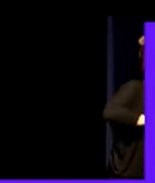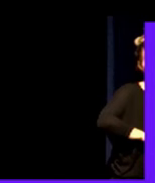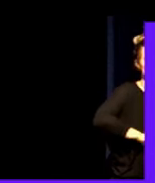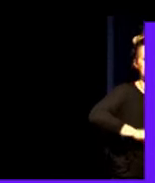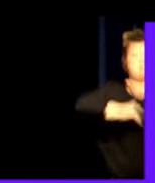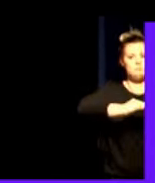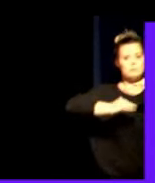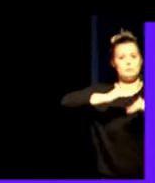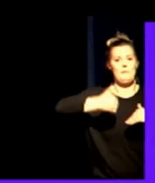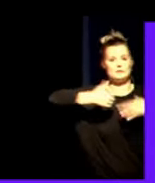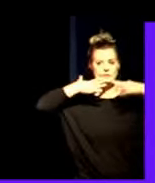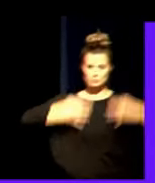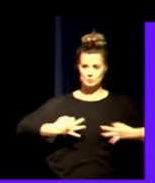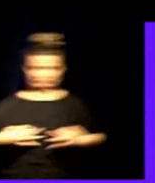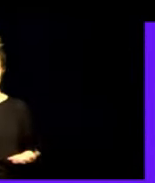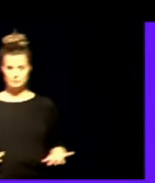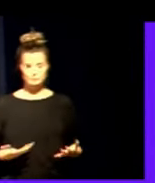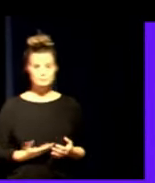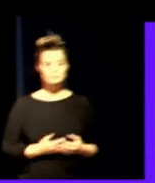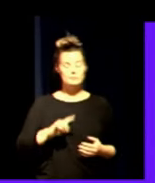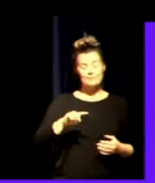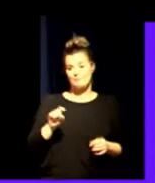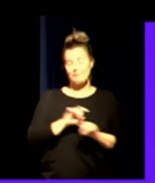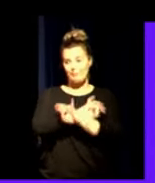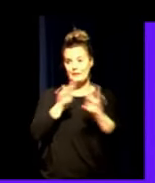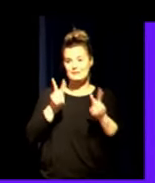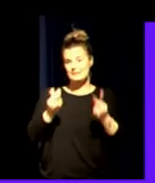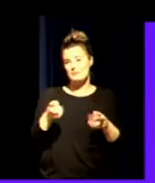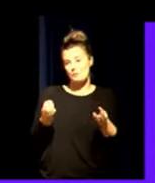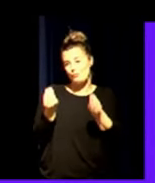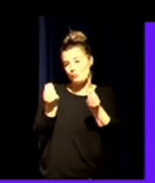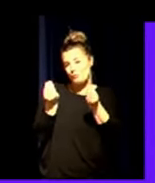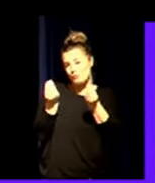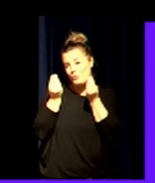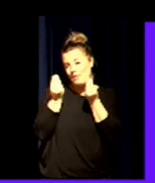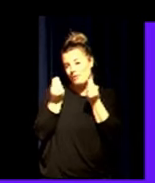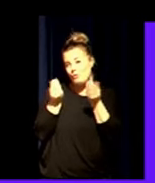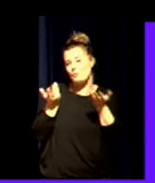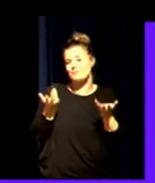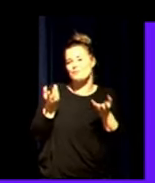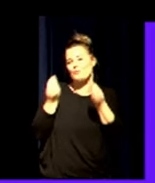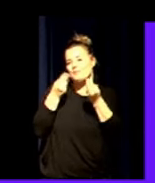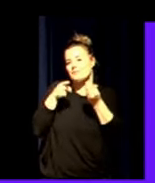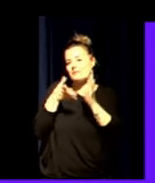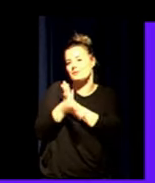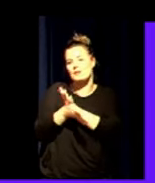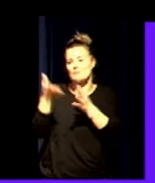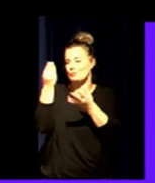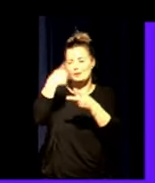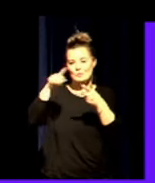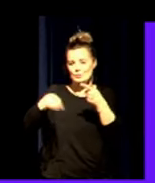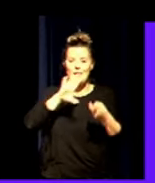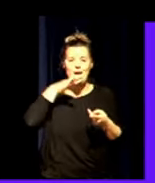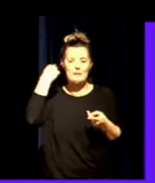hacerlo, ¿no? Y claro, la formación va a ser formación en muchas cosas, fijaros, en